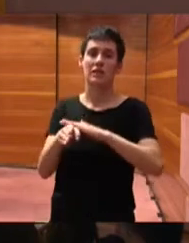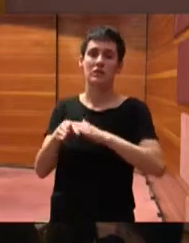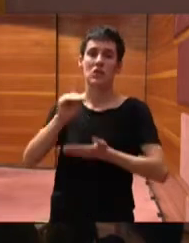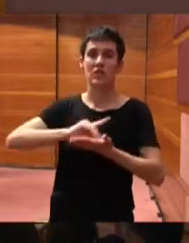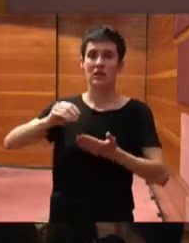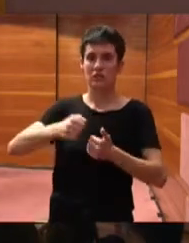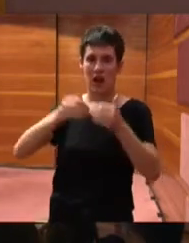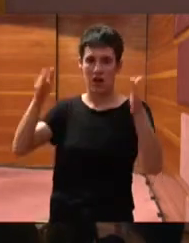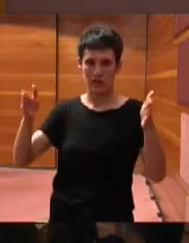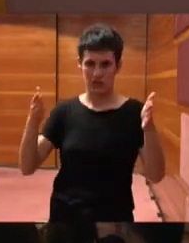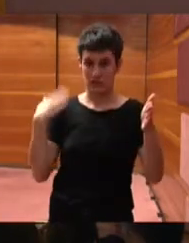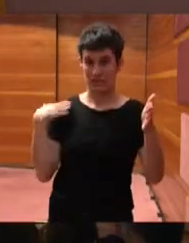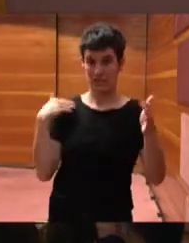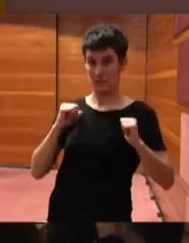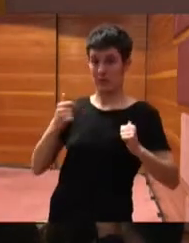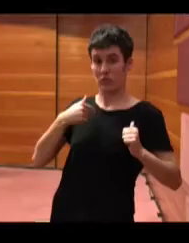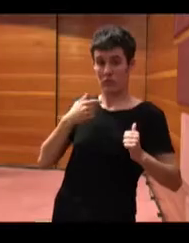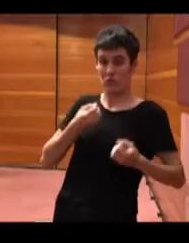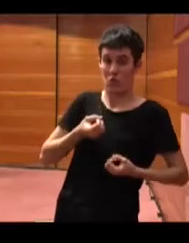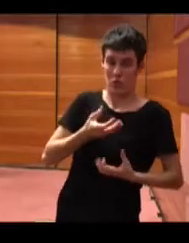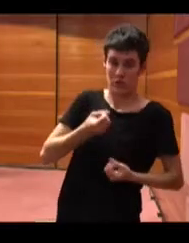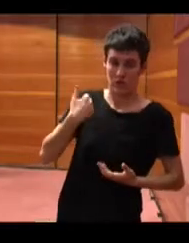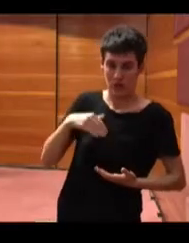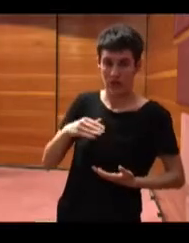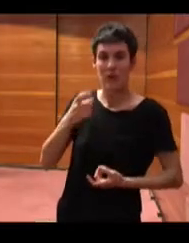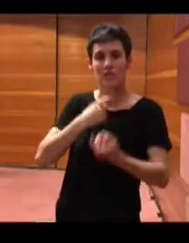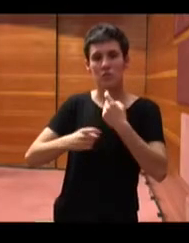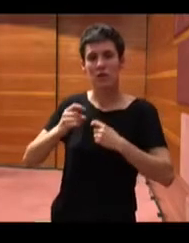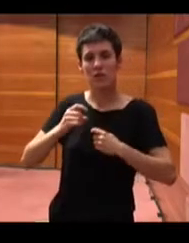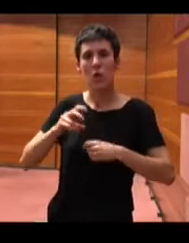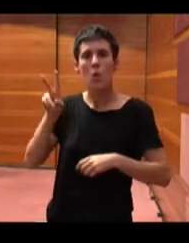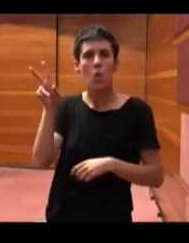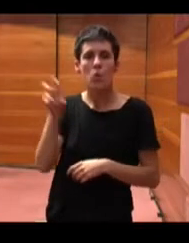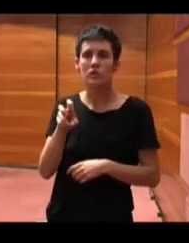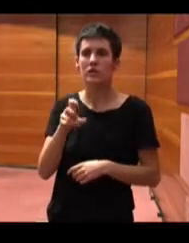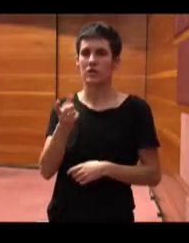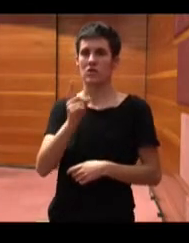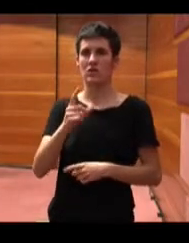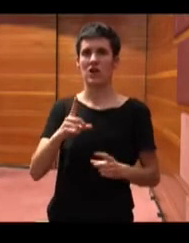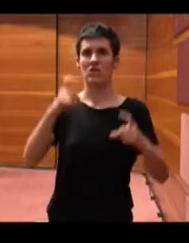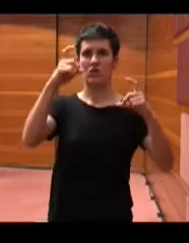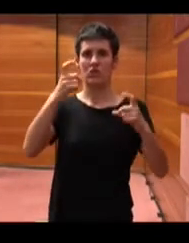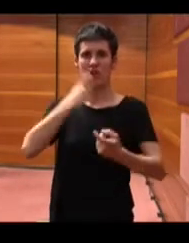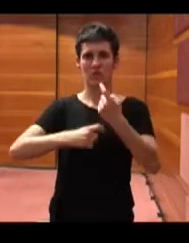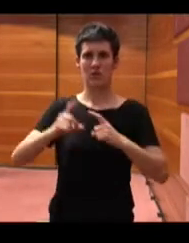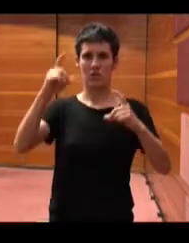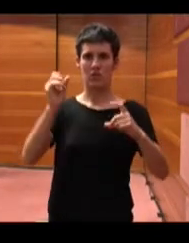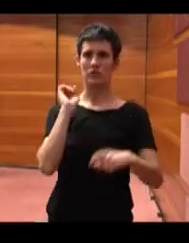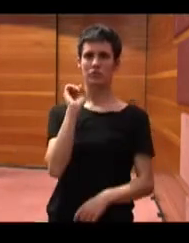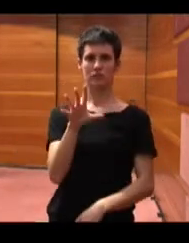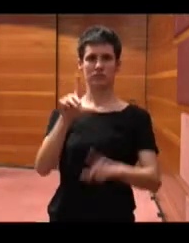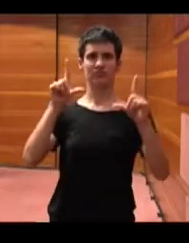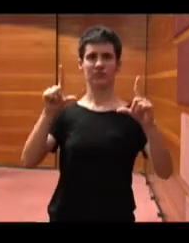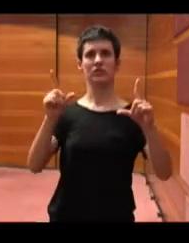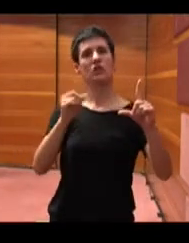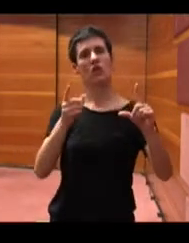principio, la manera de entregar información útil no es una foto de la información, sino una tabla con la que yo